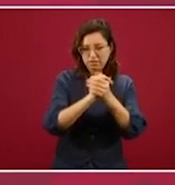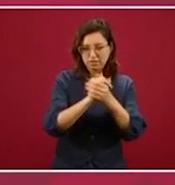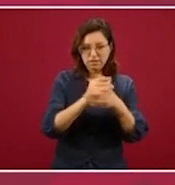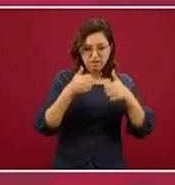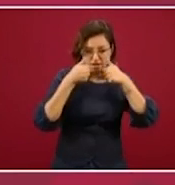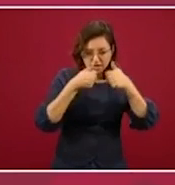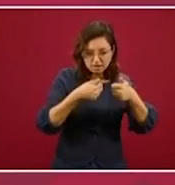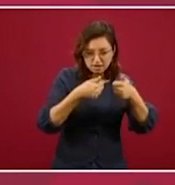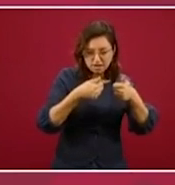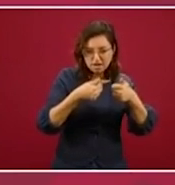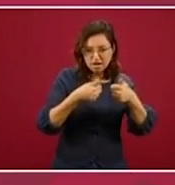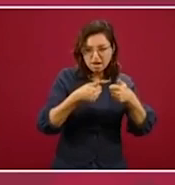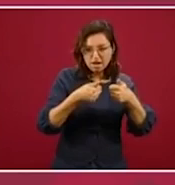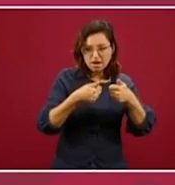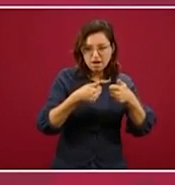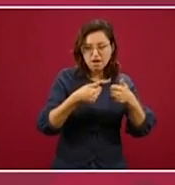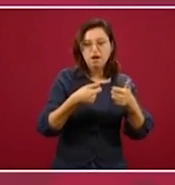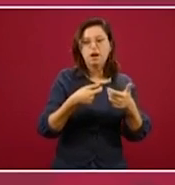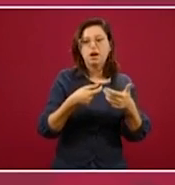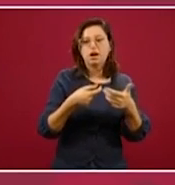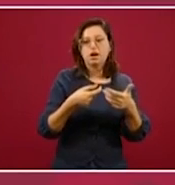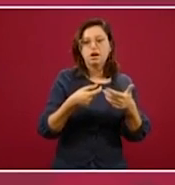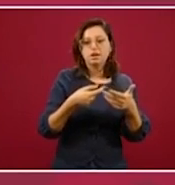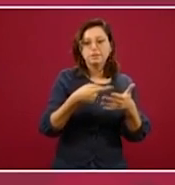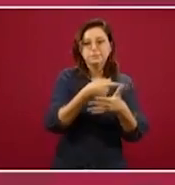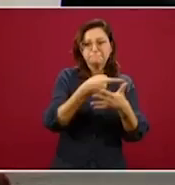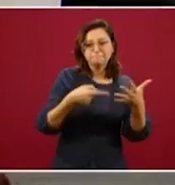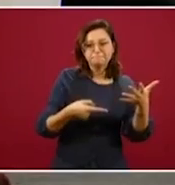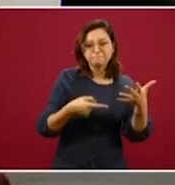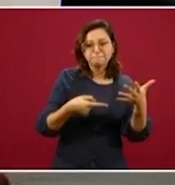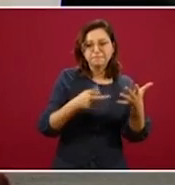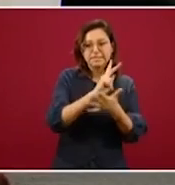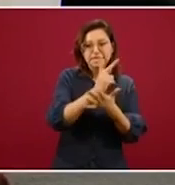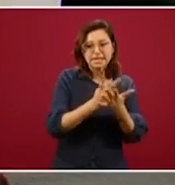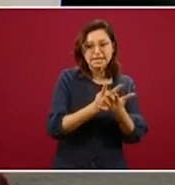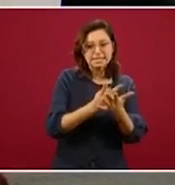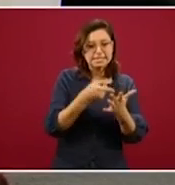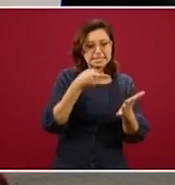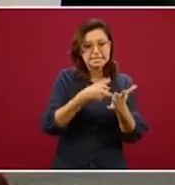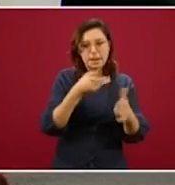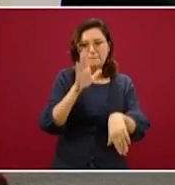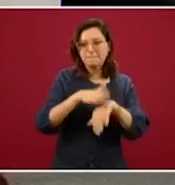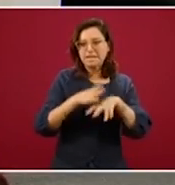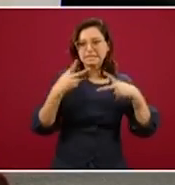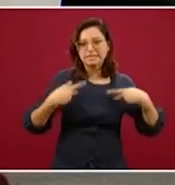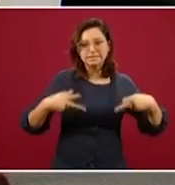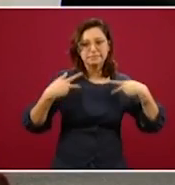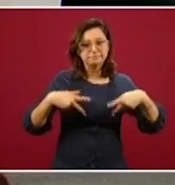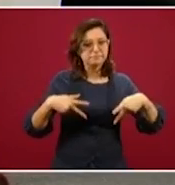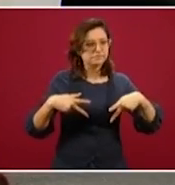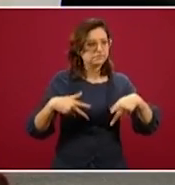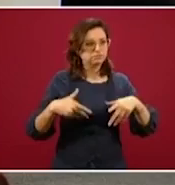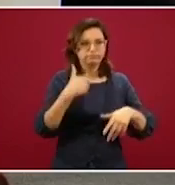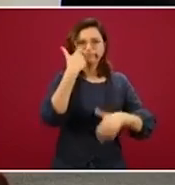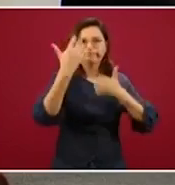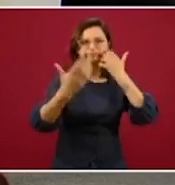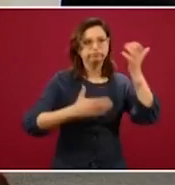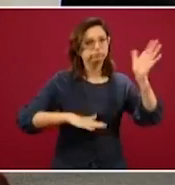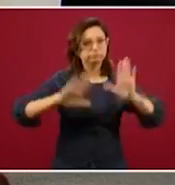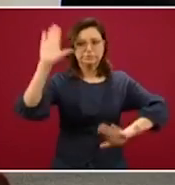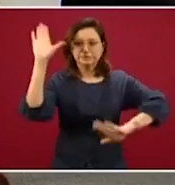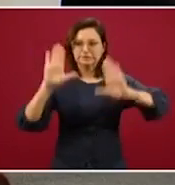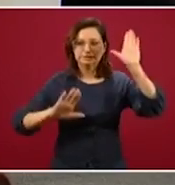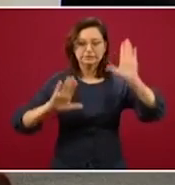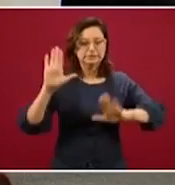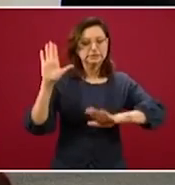tandas, fue el programa en efecto que más demanda tuvo cuando se levantó el